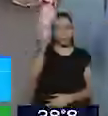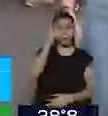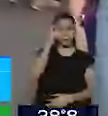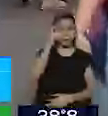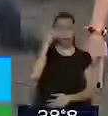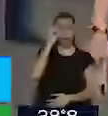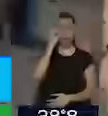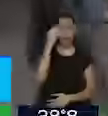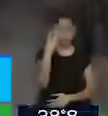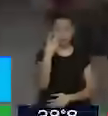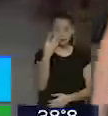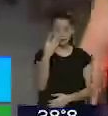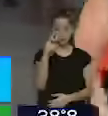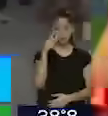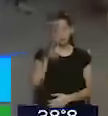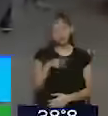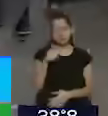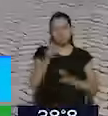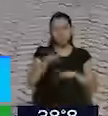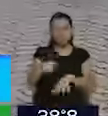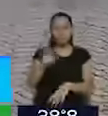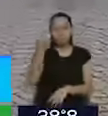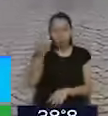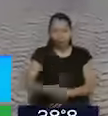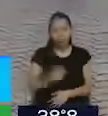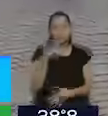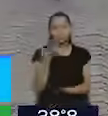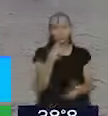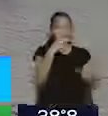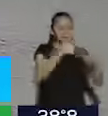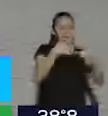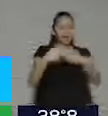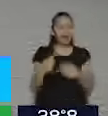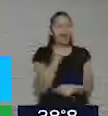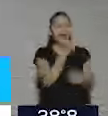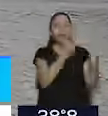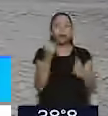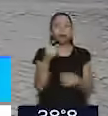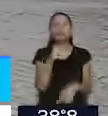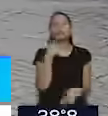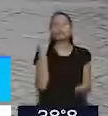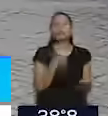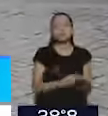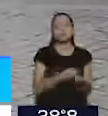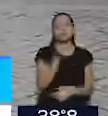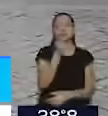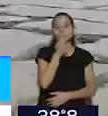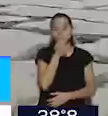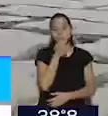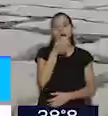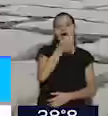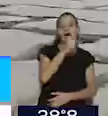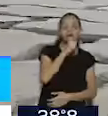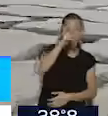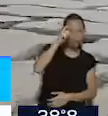gremios comienzan a comunicarse su adhesión en Mendoza se suma la bancaria ate taxistas Uta sadop